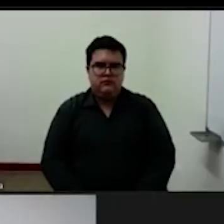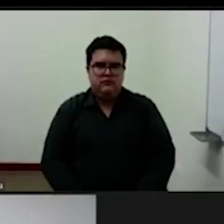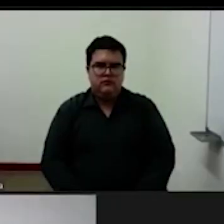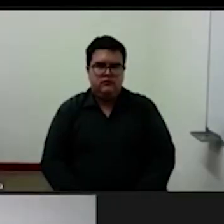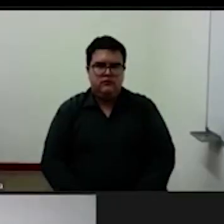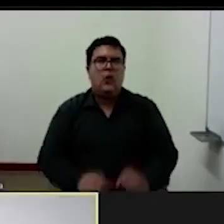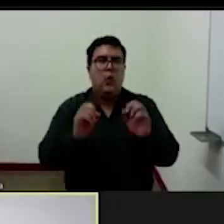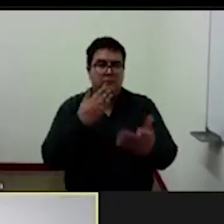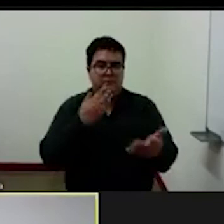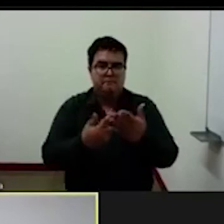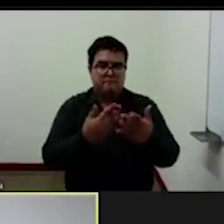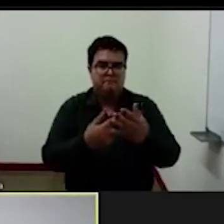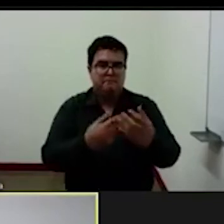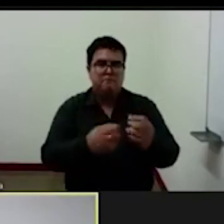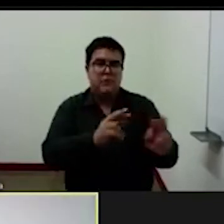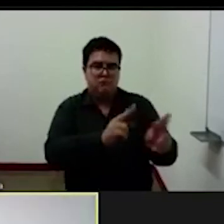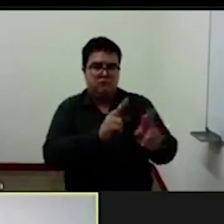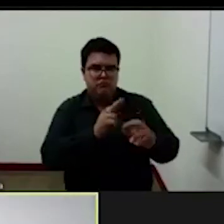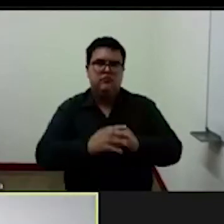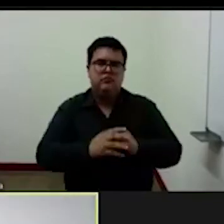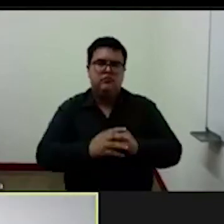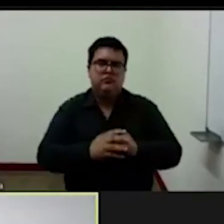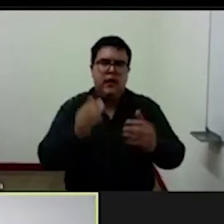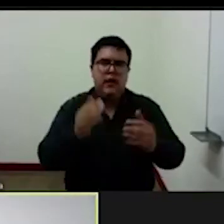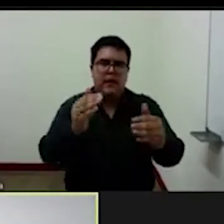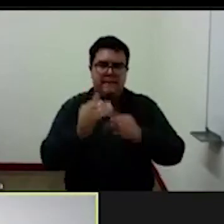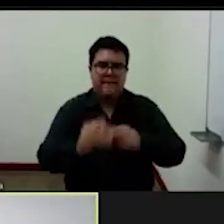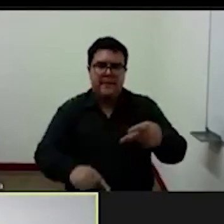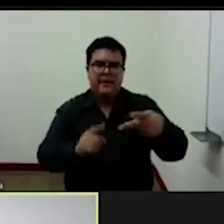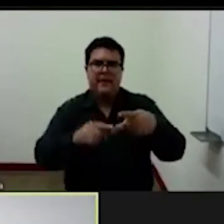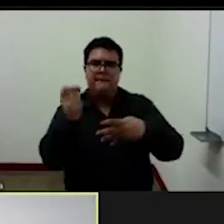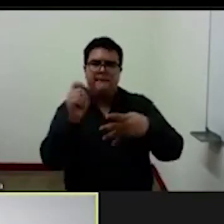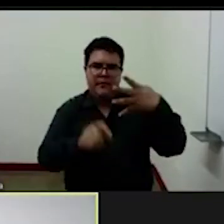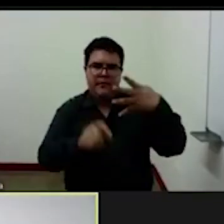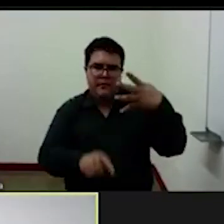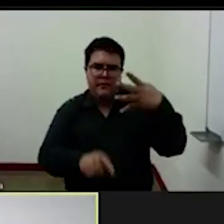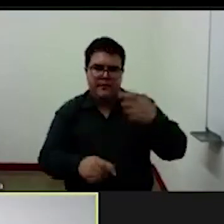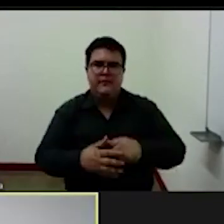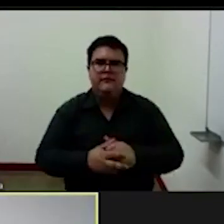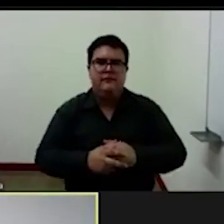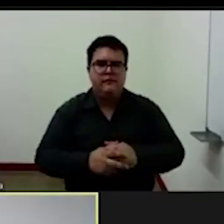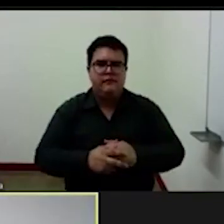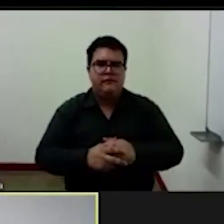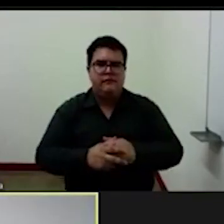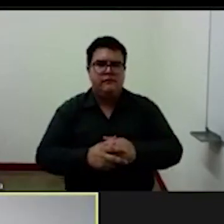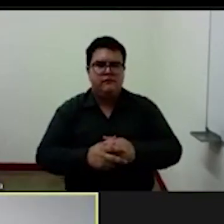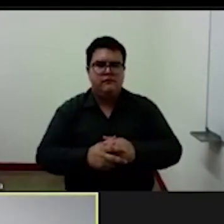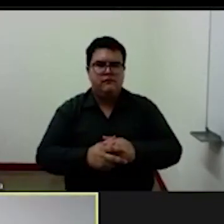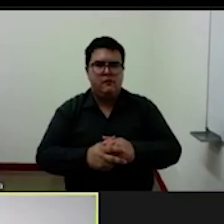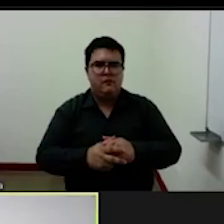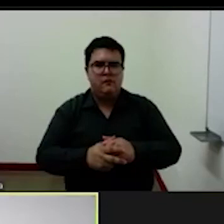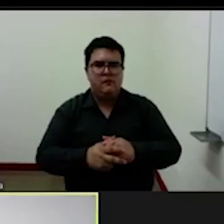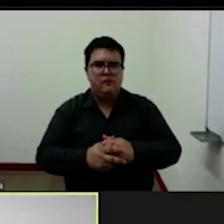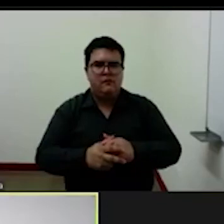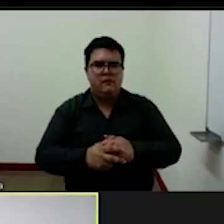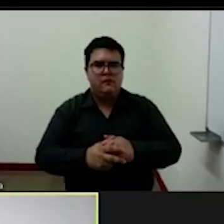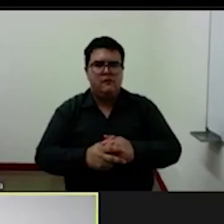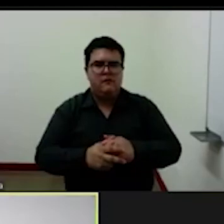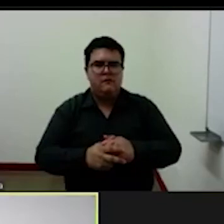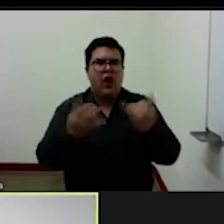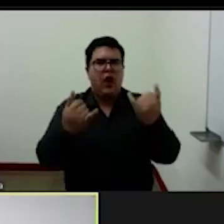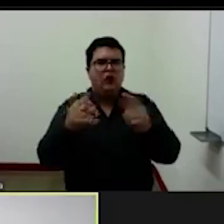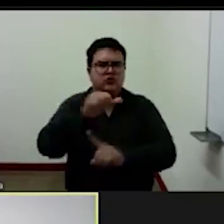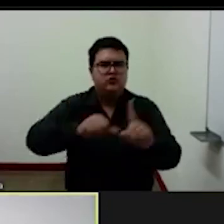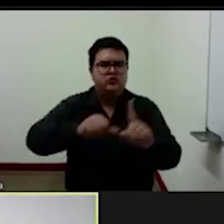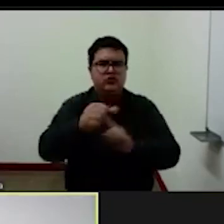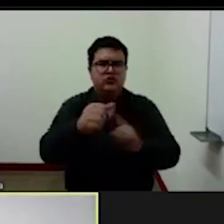Profe, muchísimas gracias por sus palabras. Por acá tenemos más preguntas. Por aquí nos preguntan, en esta sociedad